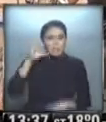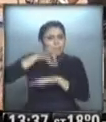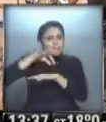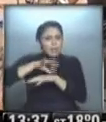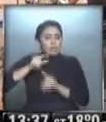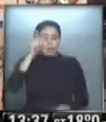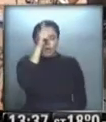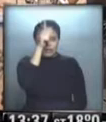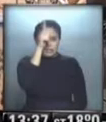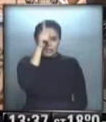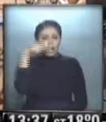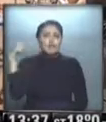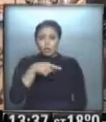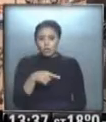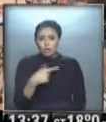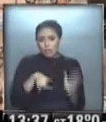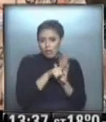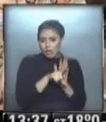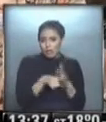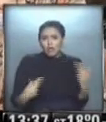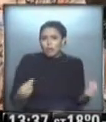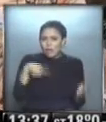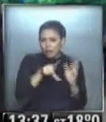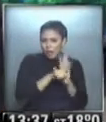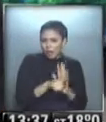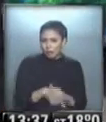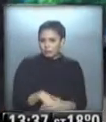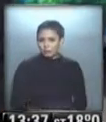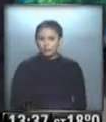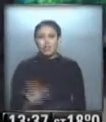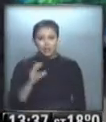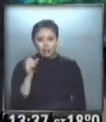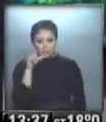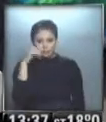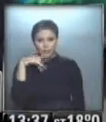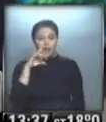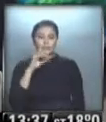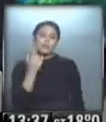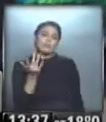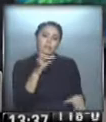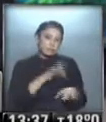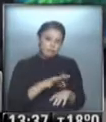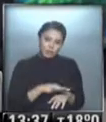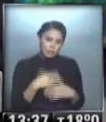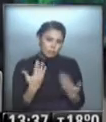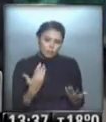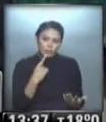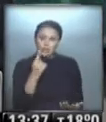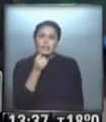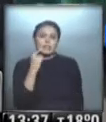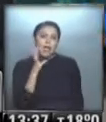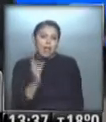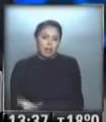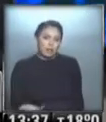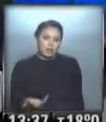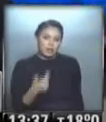médicos y la policía va en contra de lo que dice la ley porque es ilegal hola qué tal bueno los médicos obviamente se van a poder amparar en algo si no